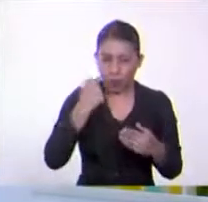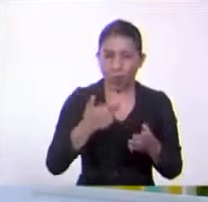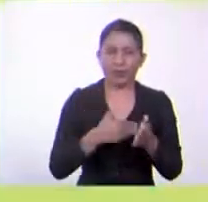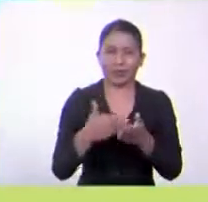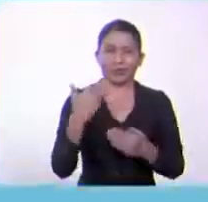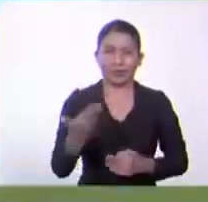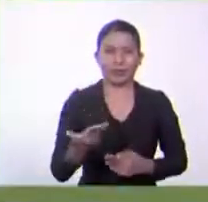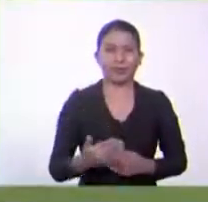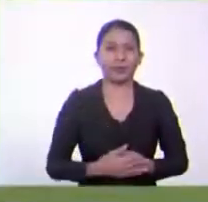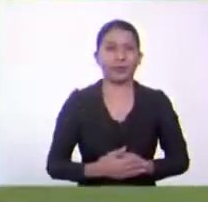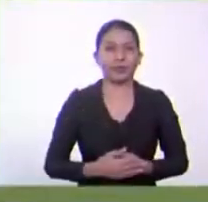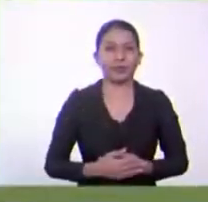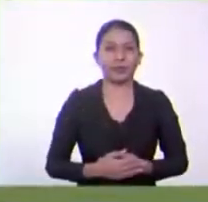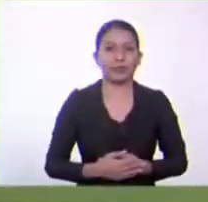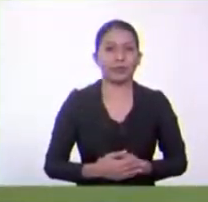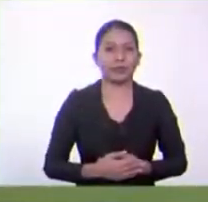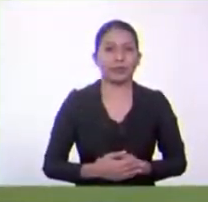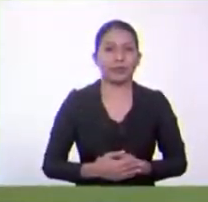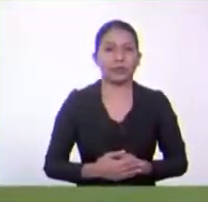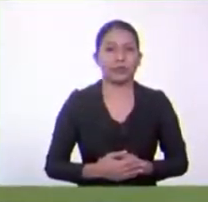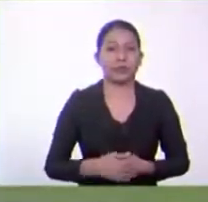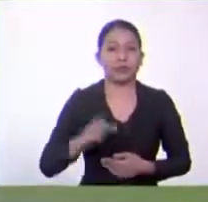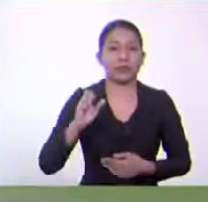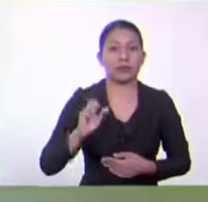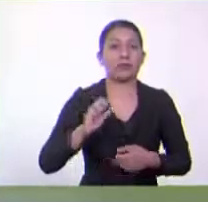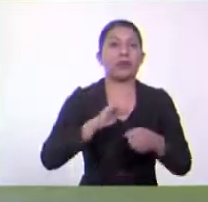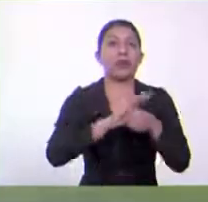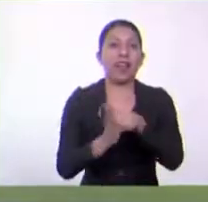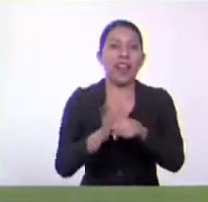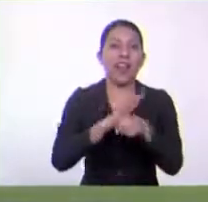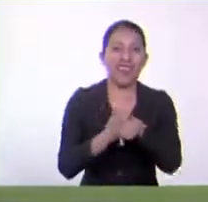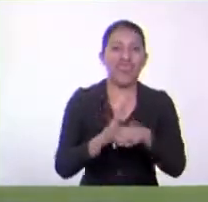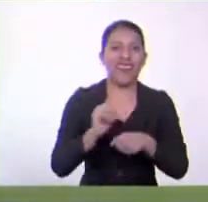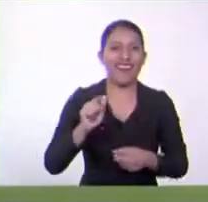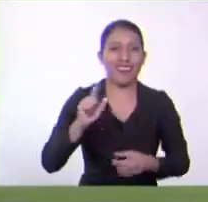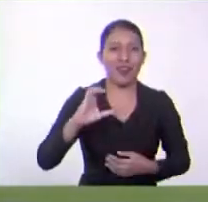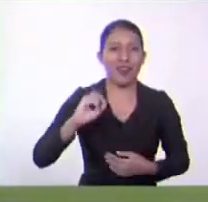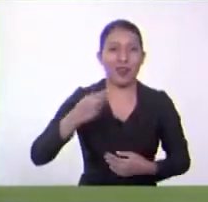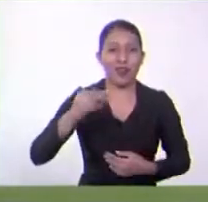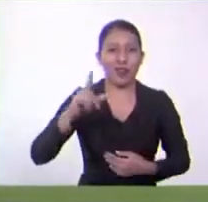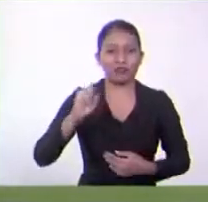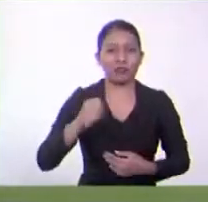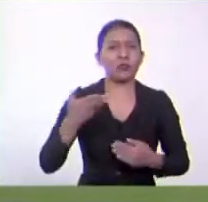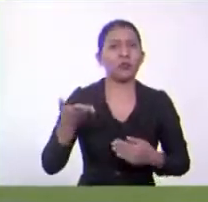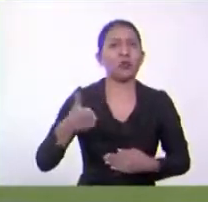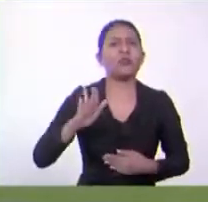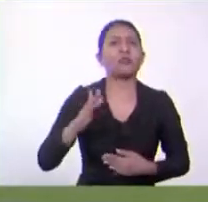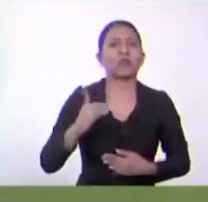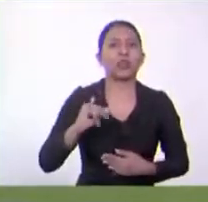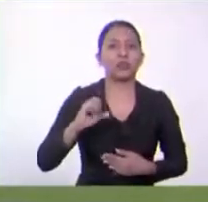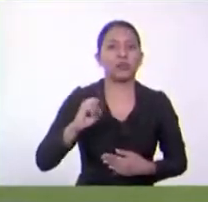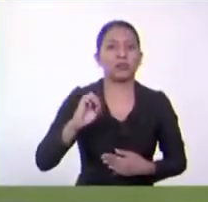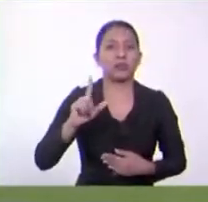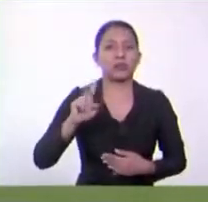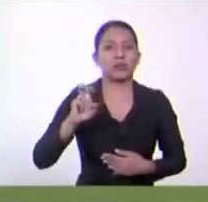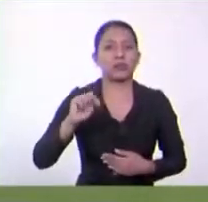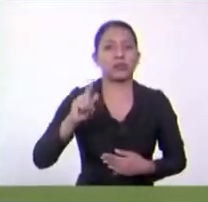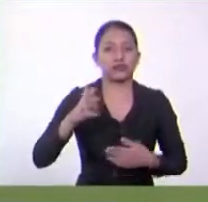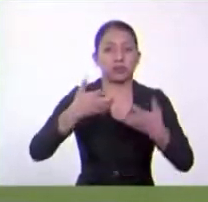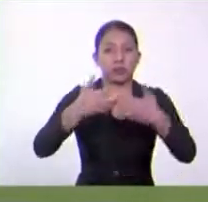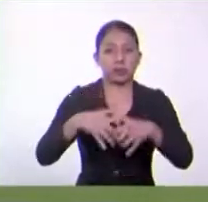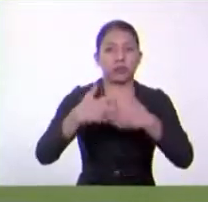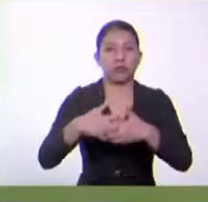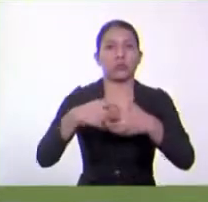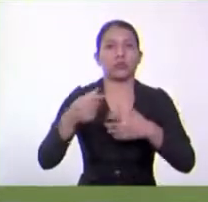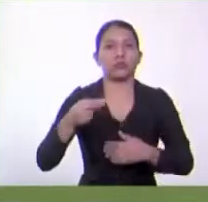continuación. Los alcoholes se usa como disolvente en la fabricación de barnices,